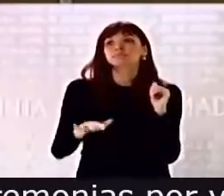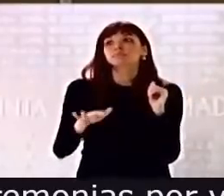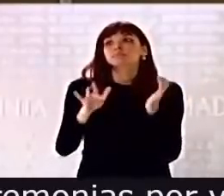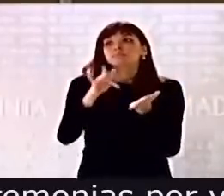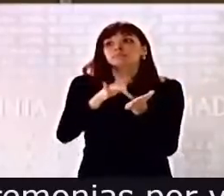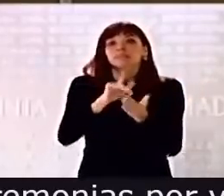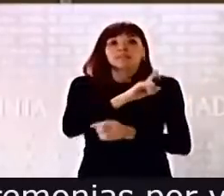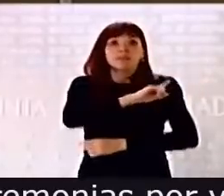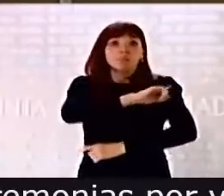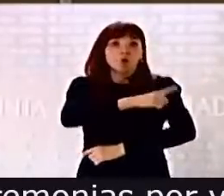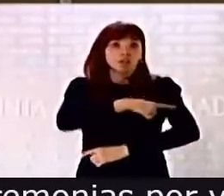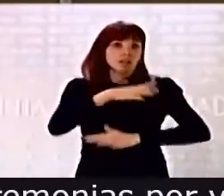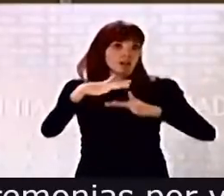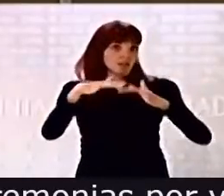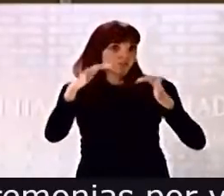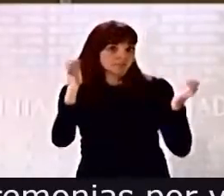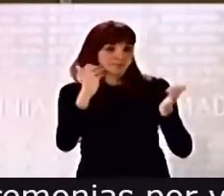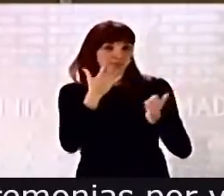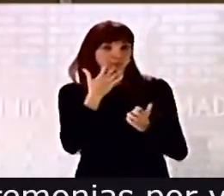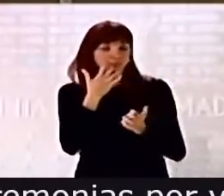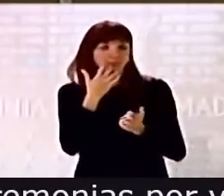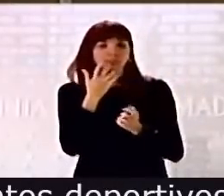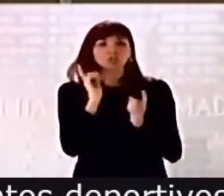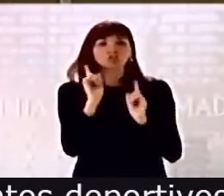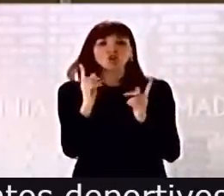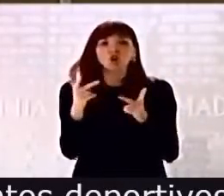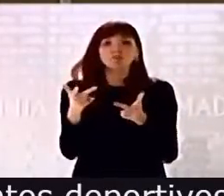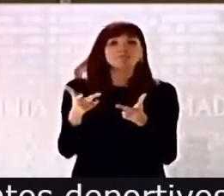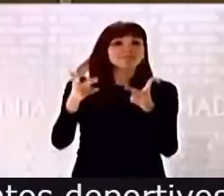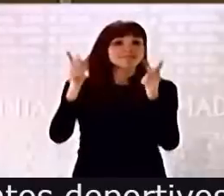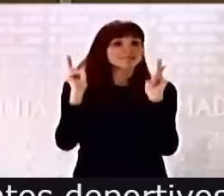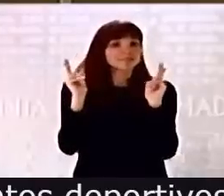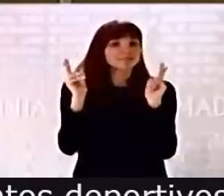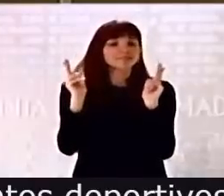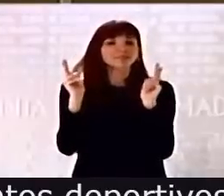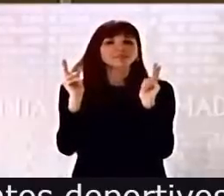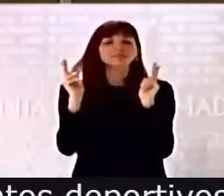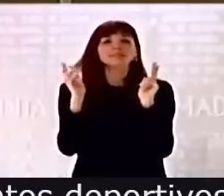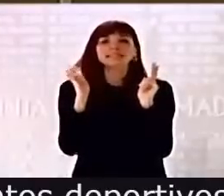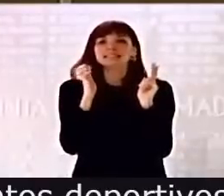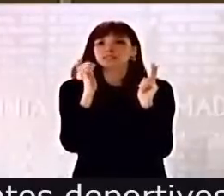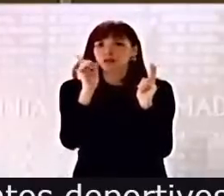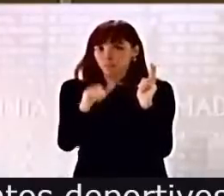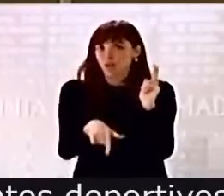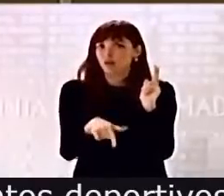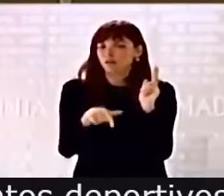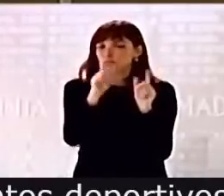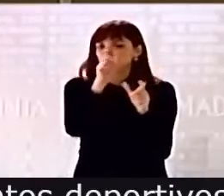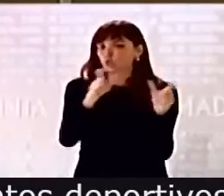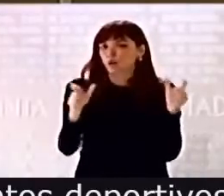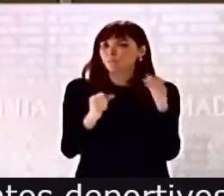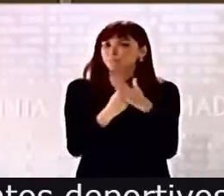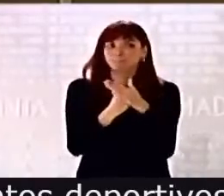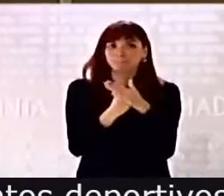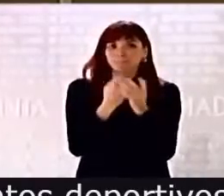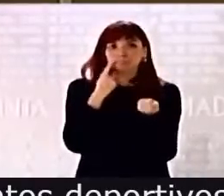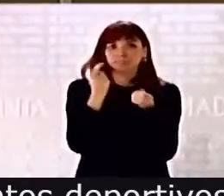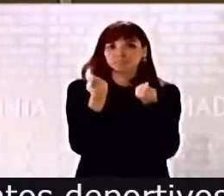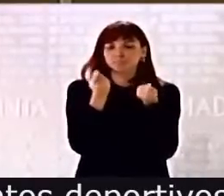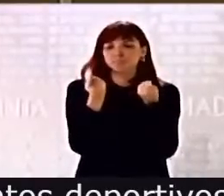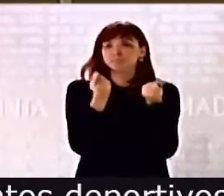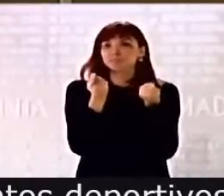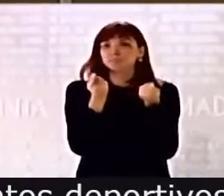eventos deportivos solo estará permitido y con reducción. Solo